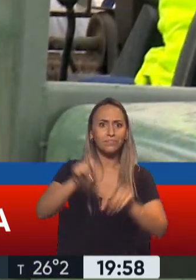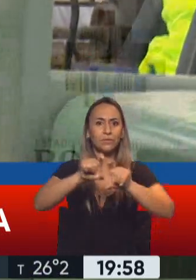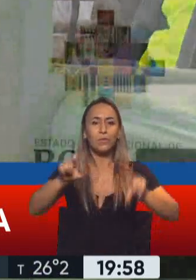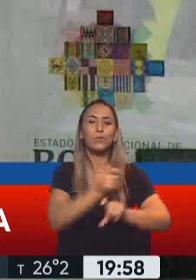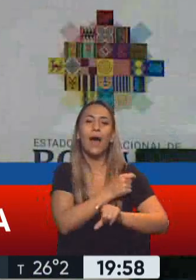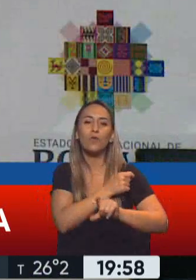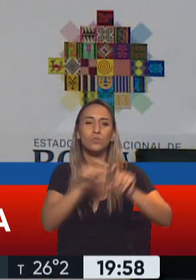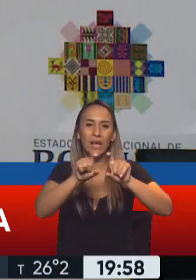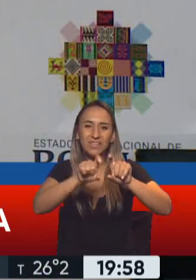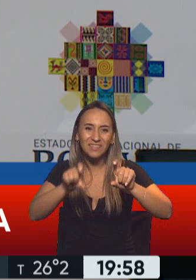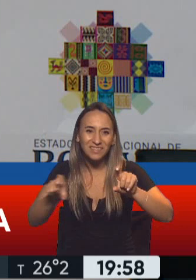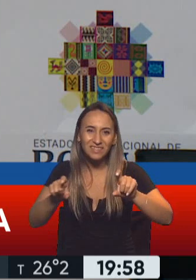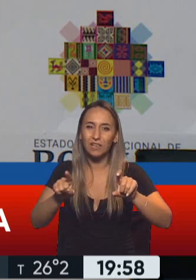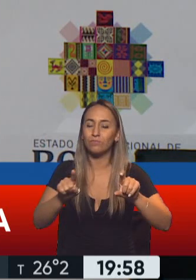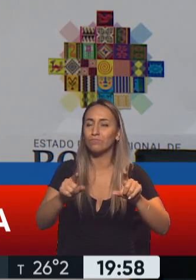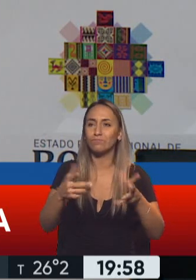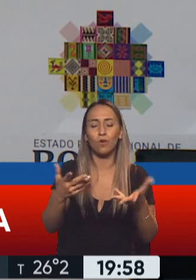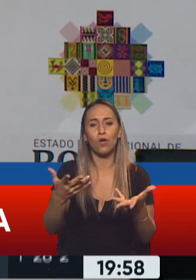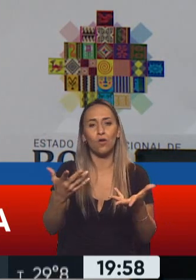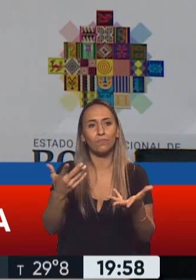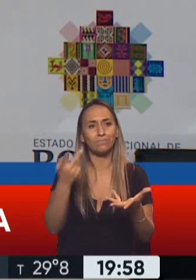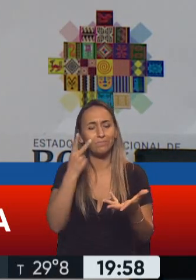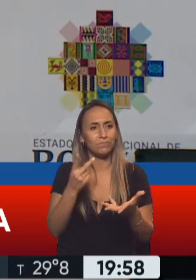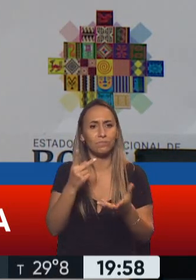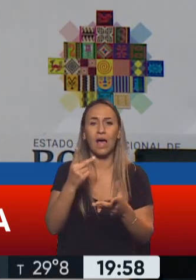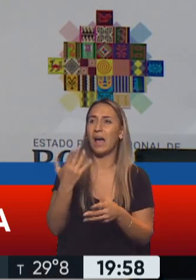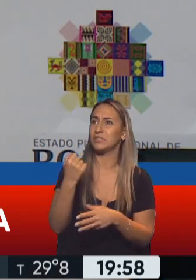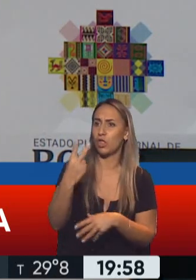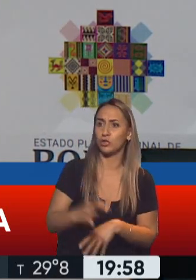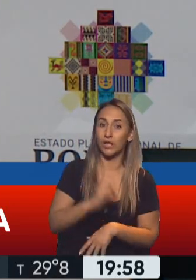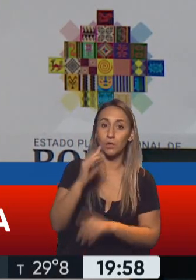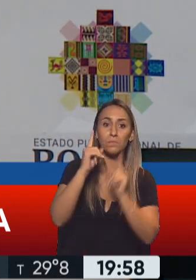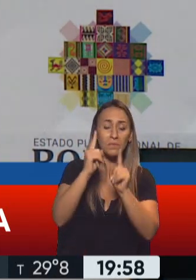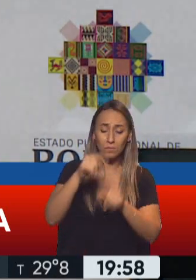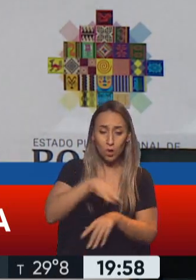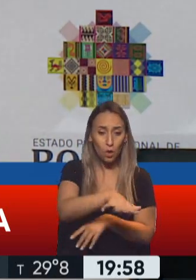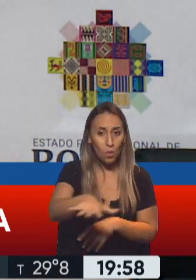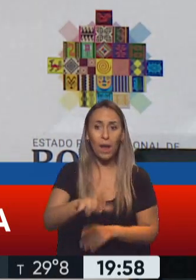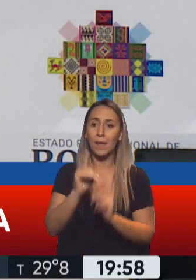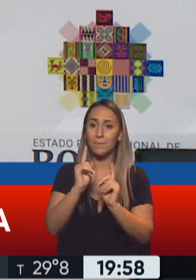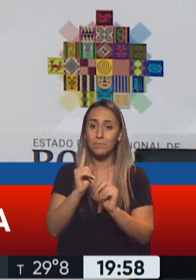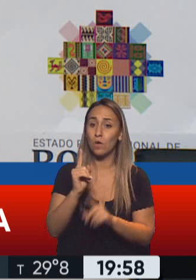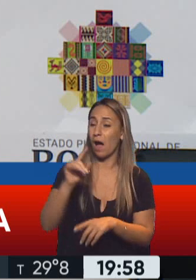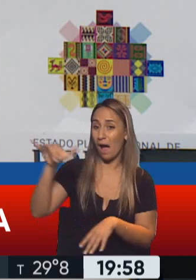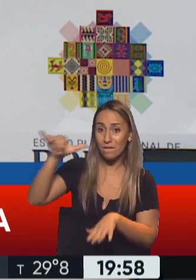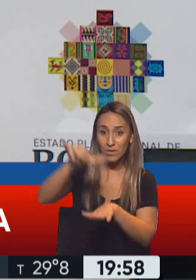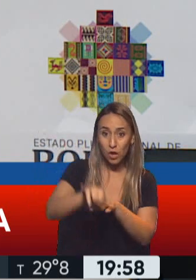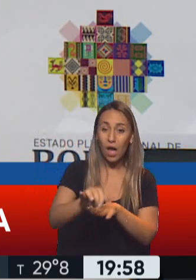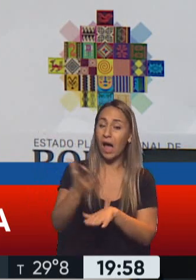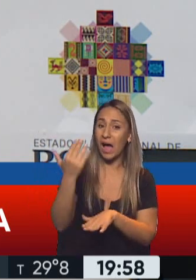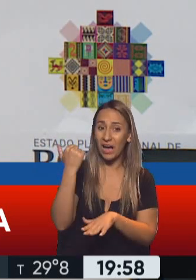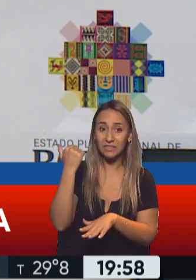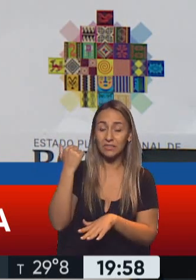sucedió hace 2 años, cuando al mismo lugar, el mismo avión que hoy llegó con vacunas, había llegado